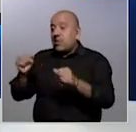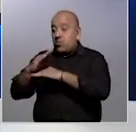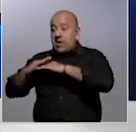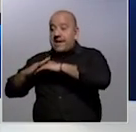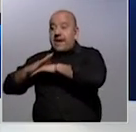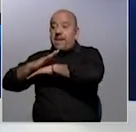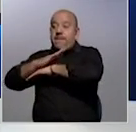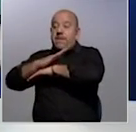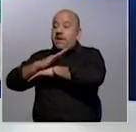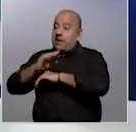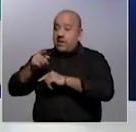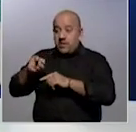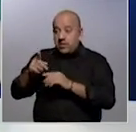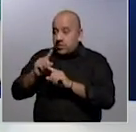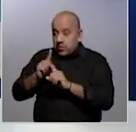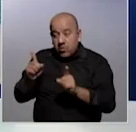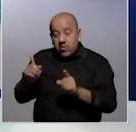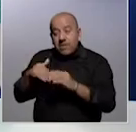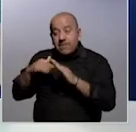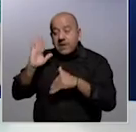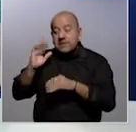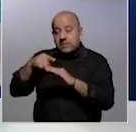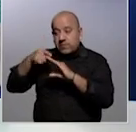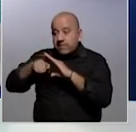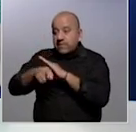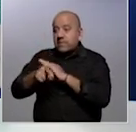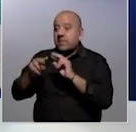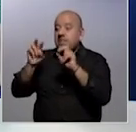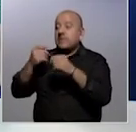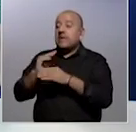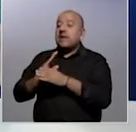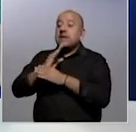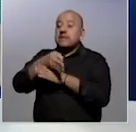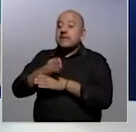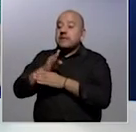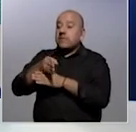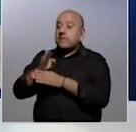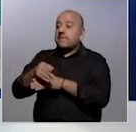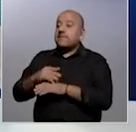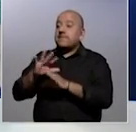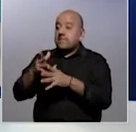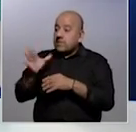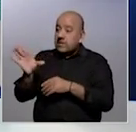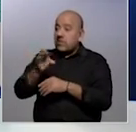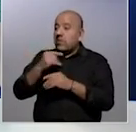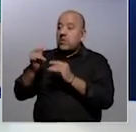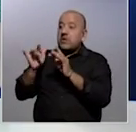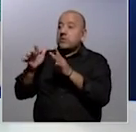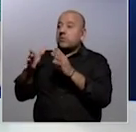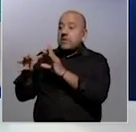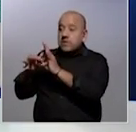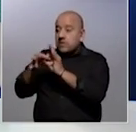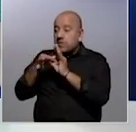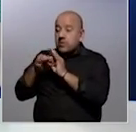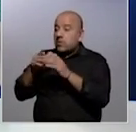rampa si tienes algún problema es mucho más profundo la accesibilidad y eso va conectado aunque todas las personas cualquiera sea el